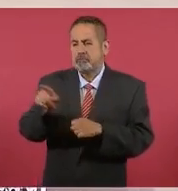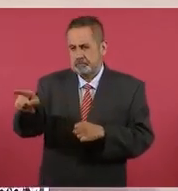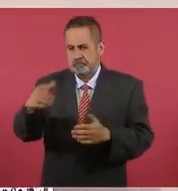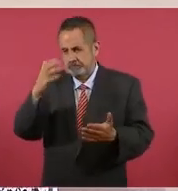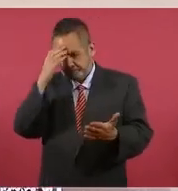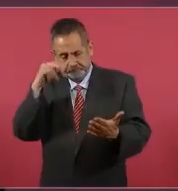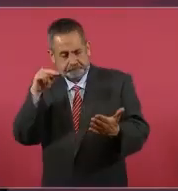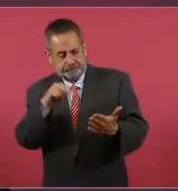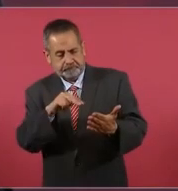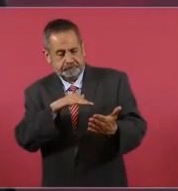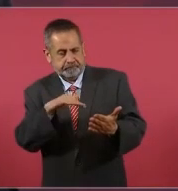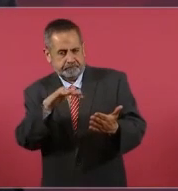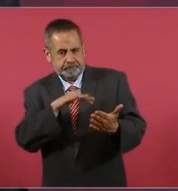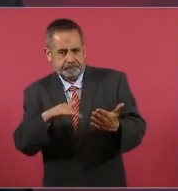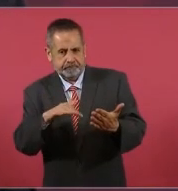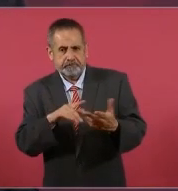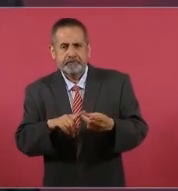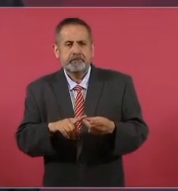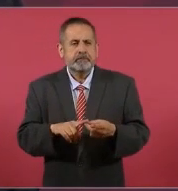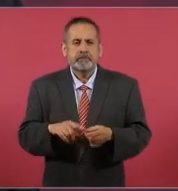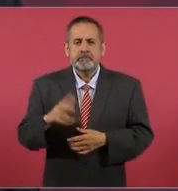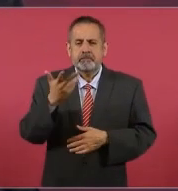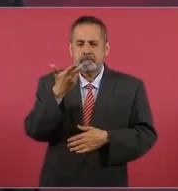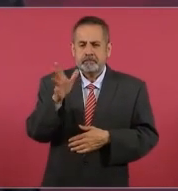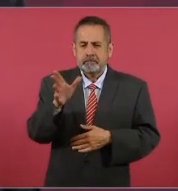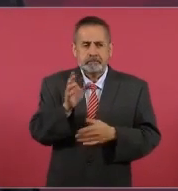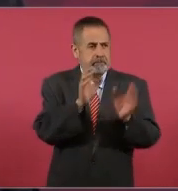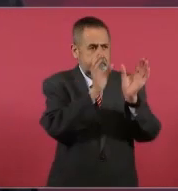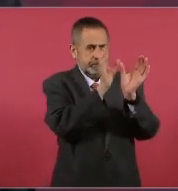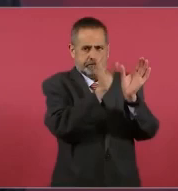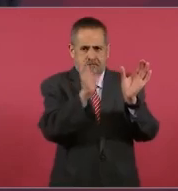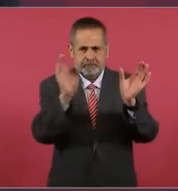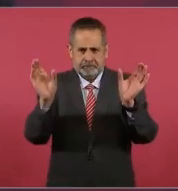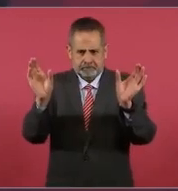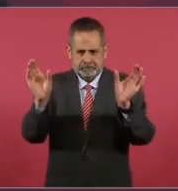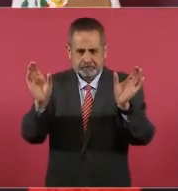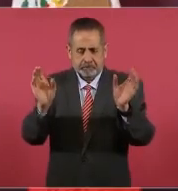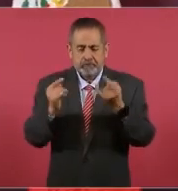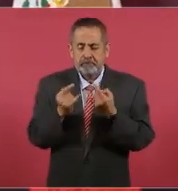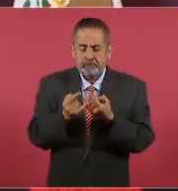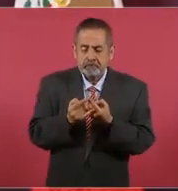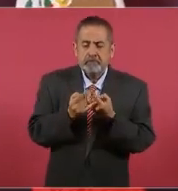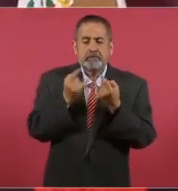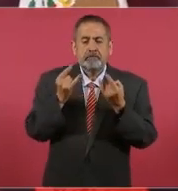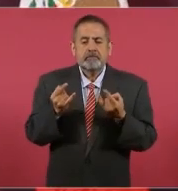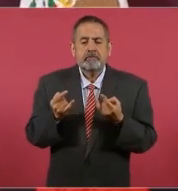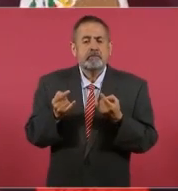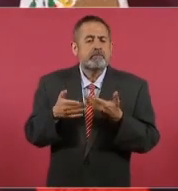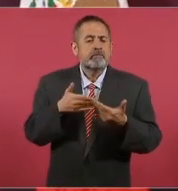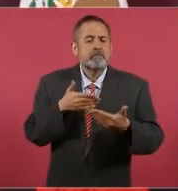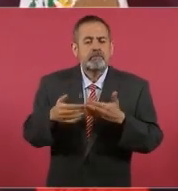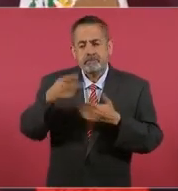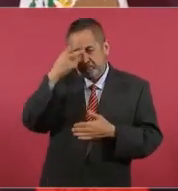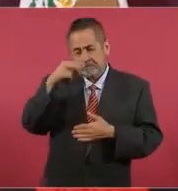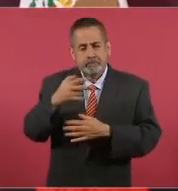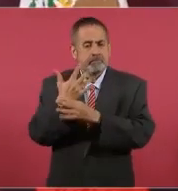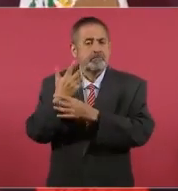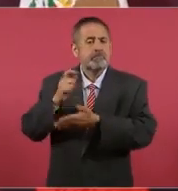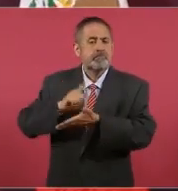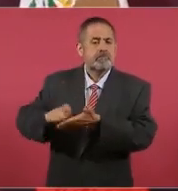conocieran los 10 tomos de la historia moderna de México que